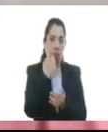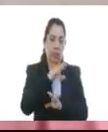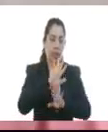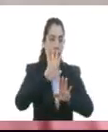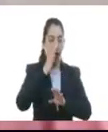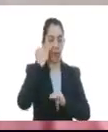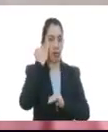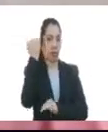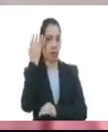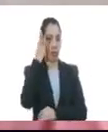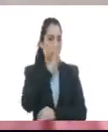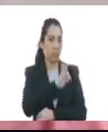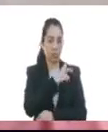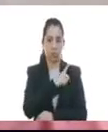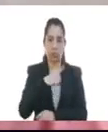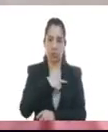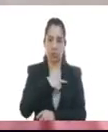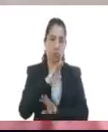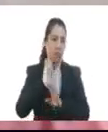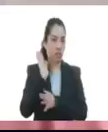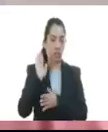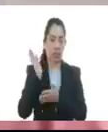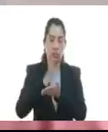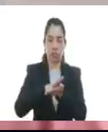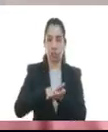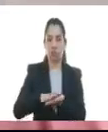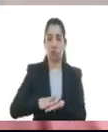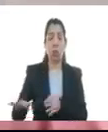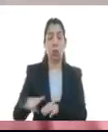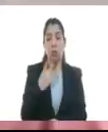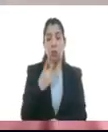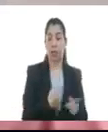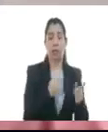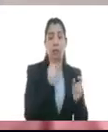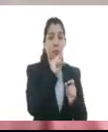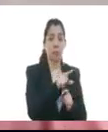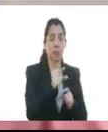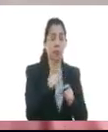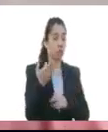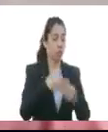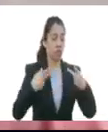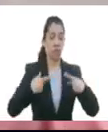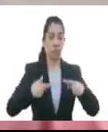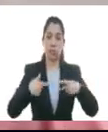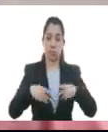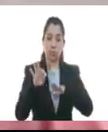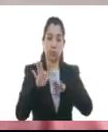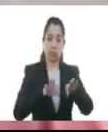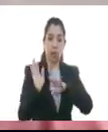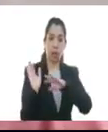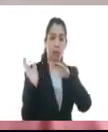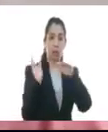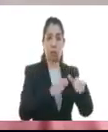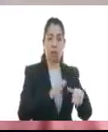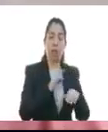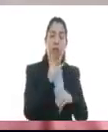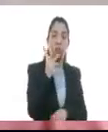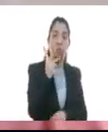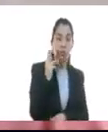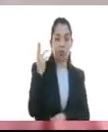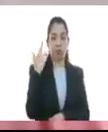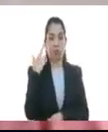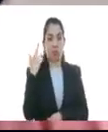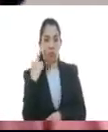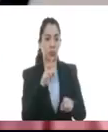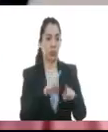Yo creo que quienes trabajan en los medios tienen una gran responsabilidad en todas estas vertientes,